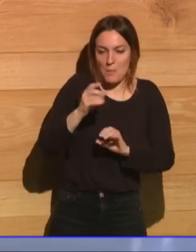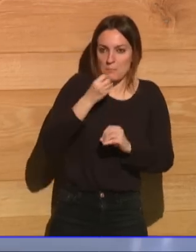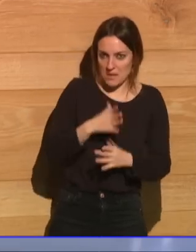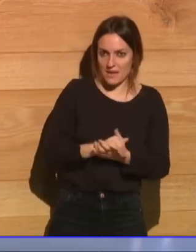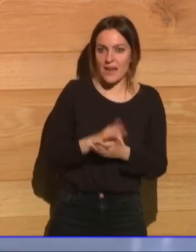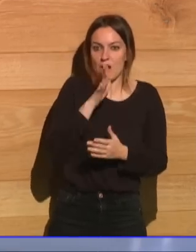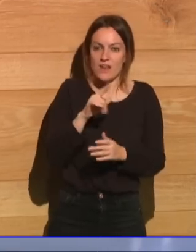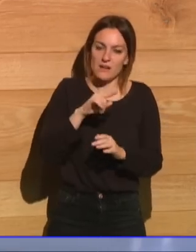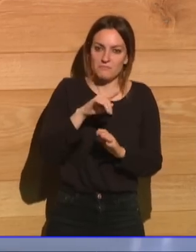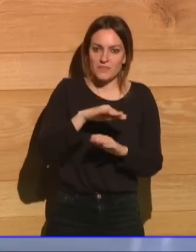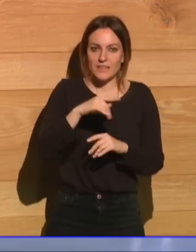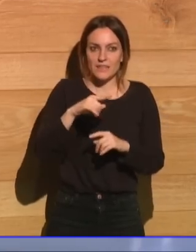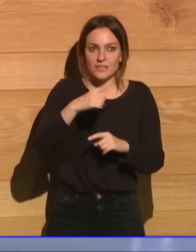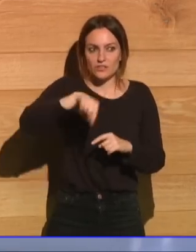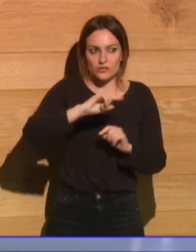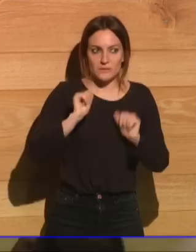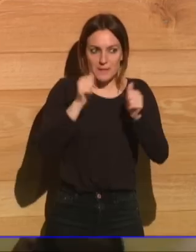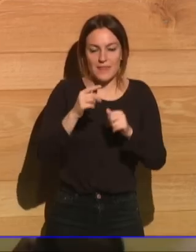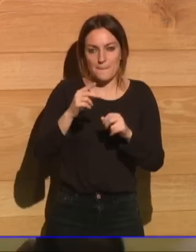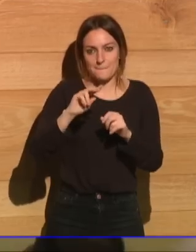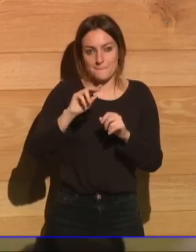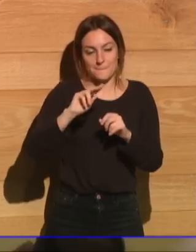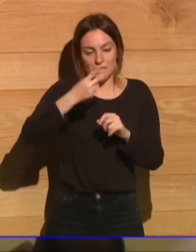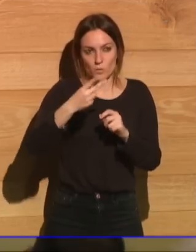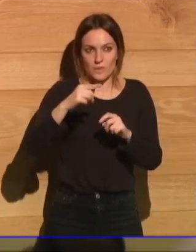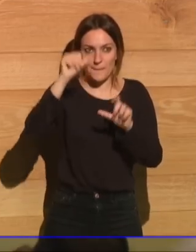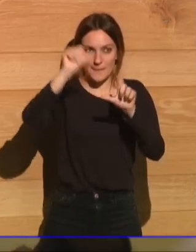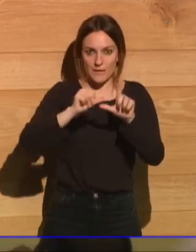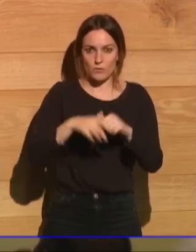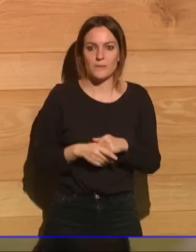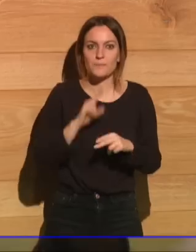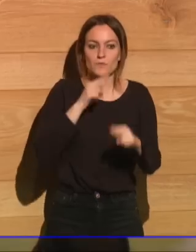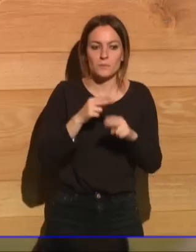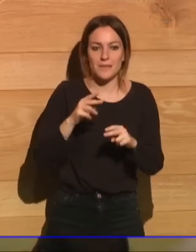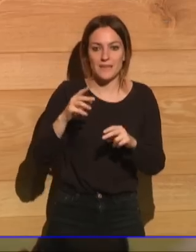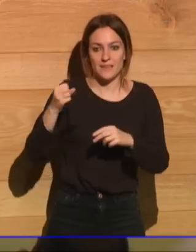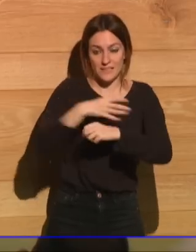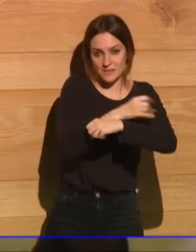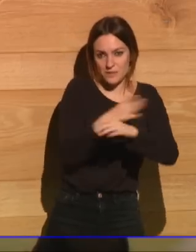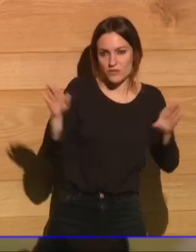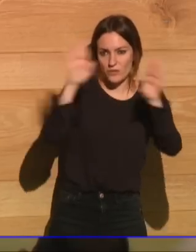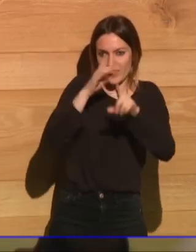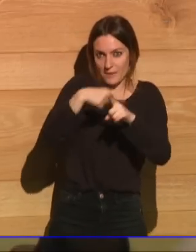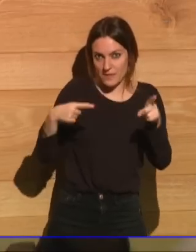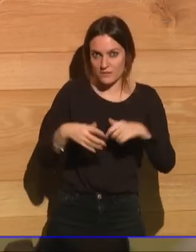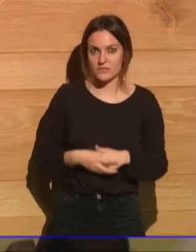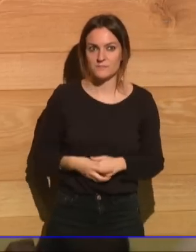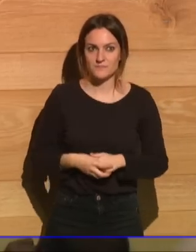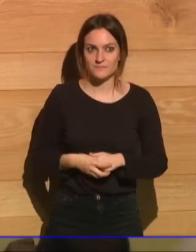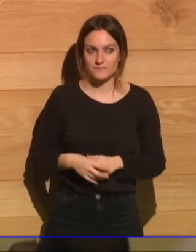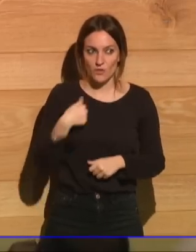película Con la risa. y hablemos un poquito de droga. El expreso de medianoche. Cómo me reí yo viendo esta